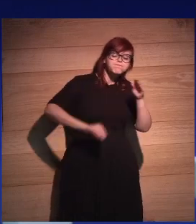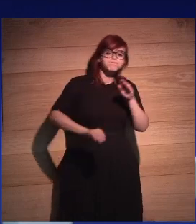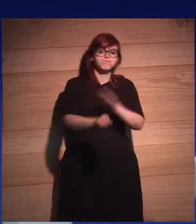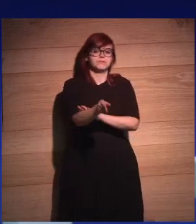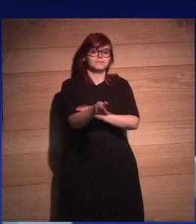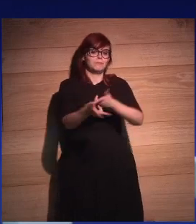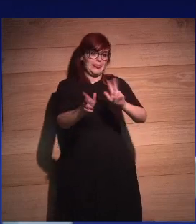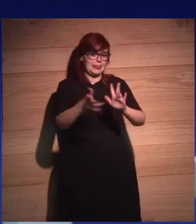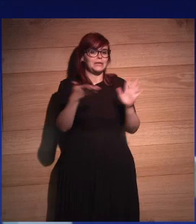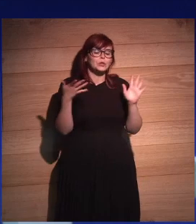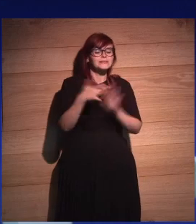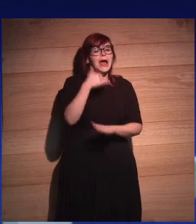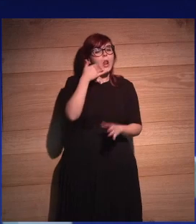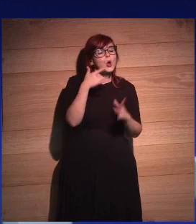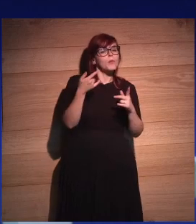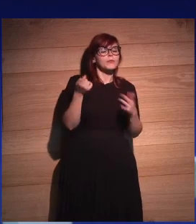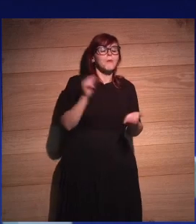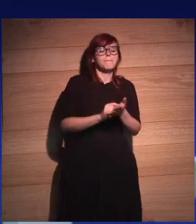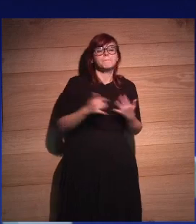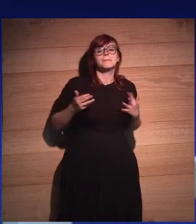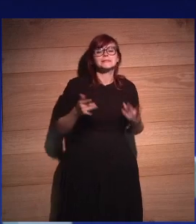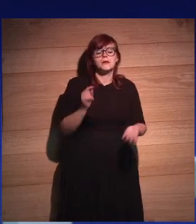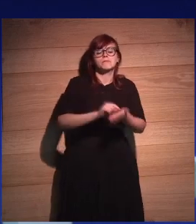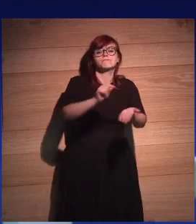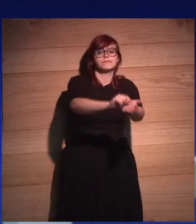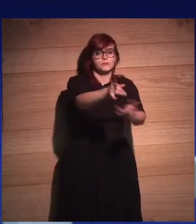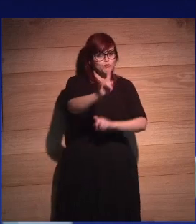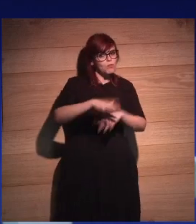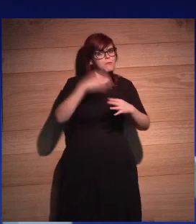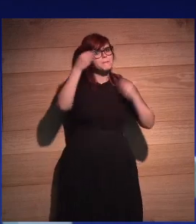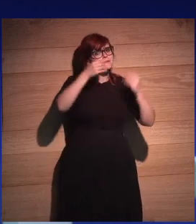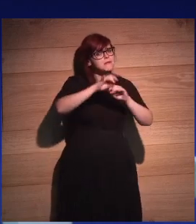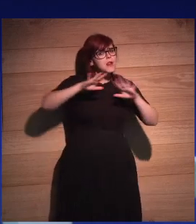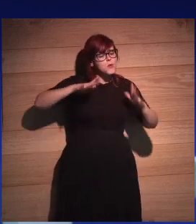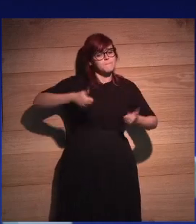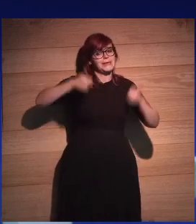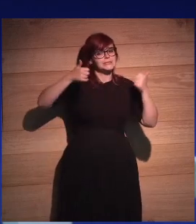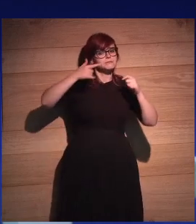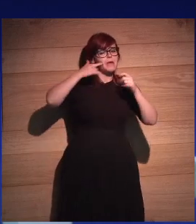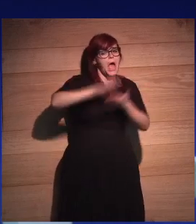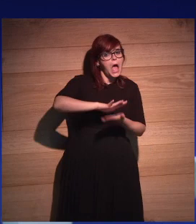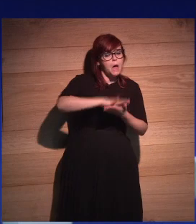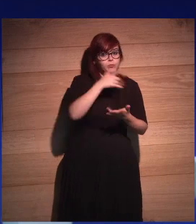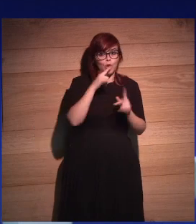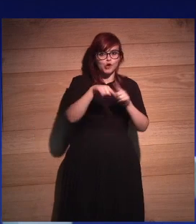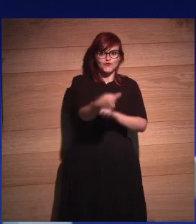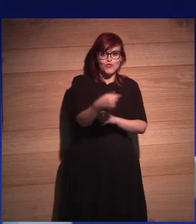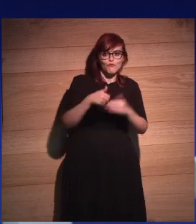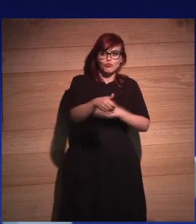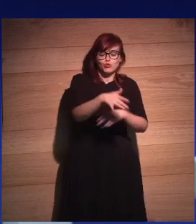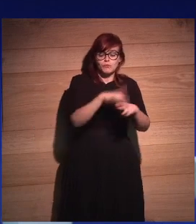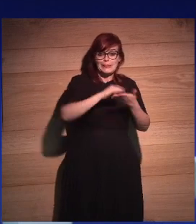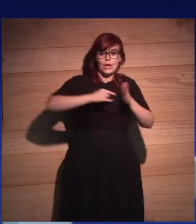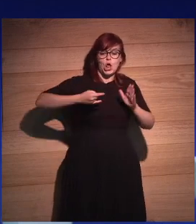poco en caliente, ¿no? Y que se debería pensar un poquito mejor, porque seguramente tendrá determinadas consecuencias para toda la gente que utiliza